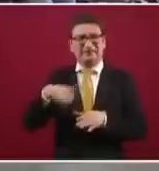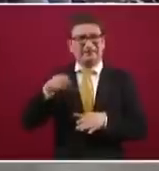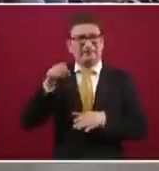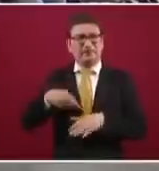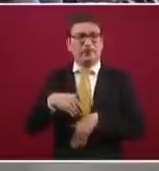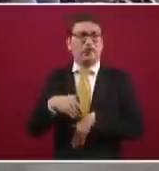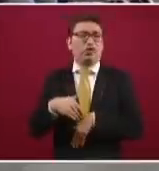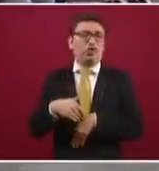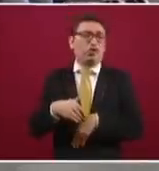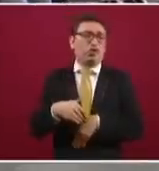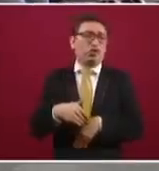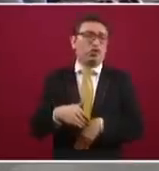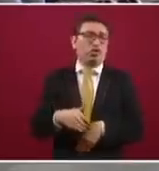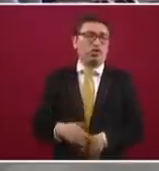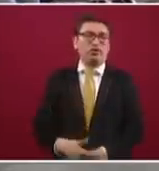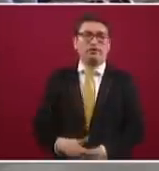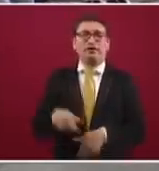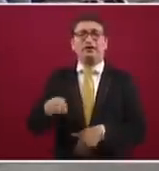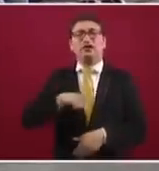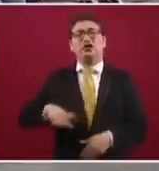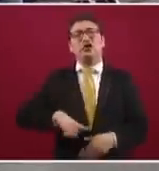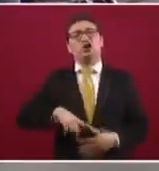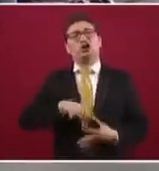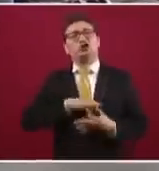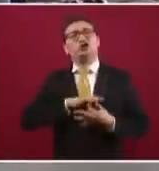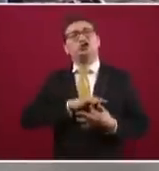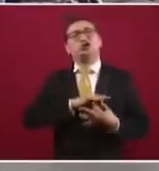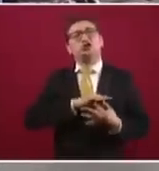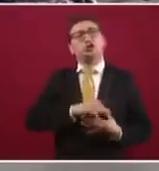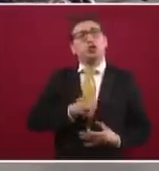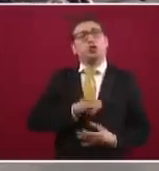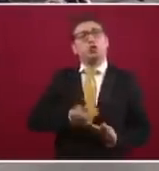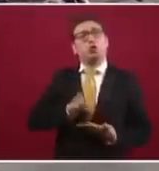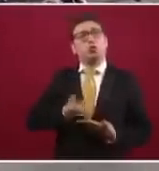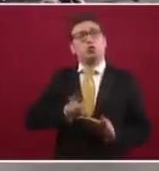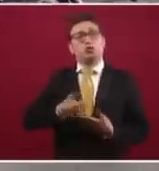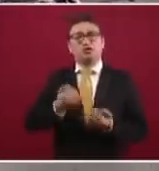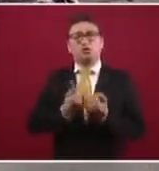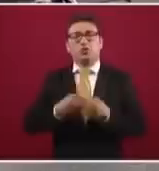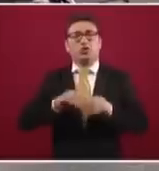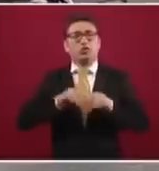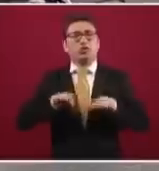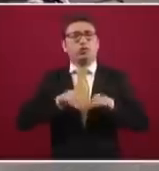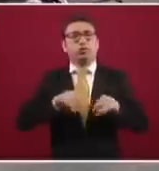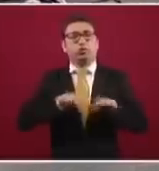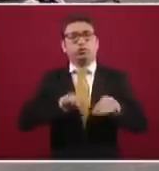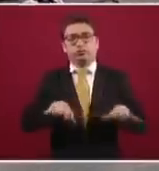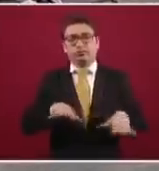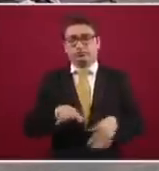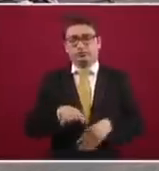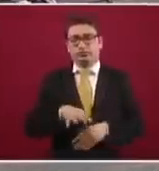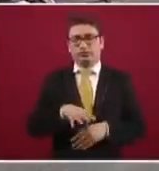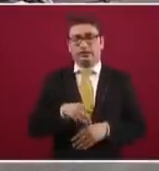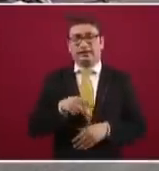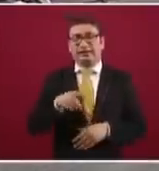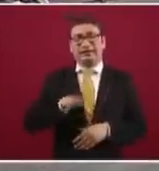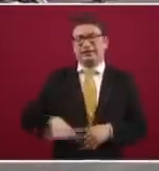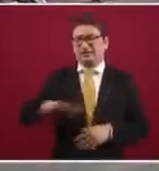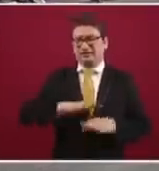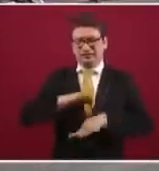sumisa, dependiente del gobierno en lo económico y en lo editorial, que no respondió a la